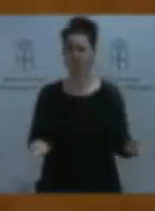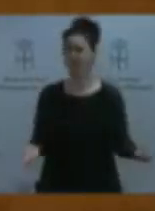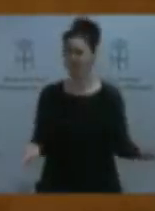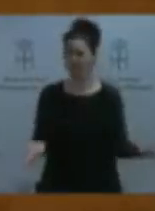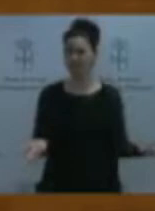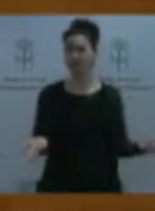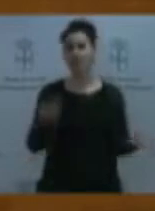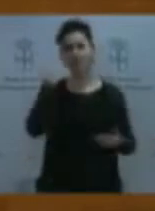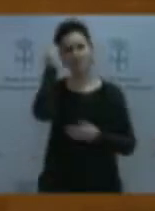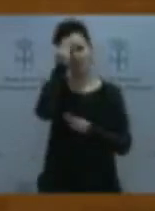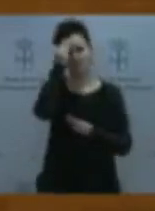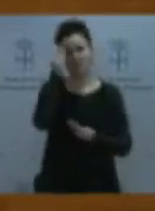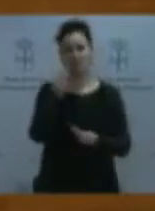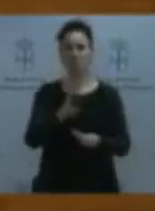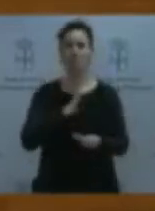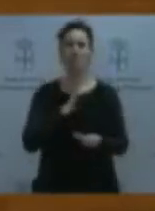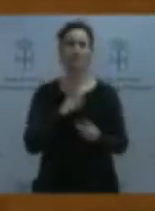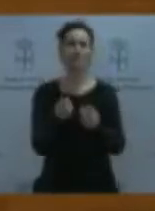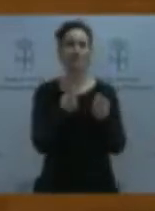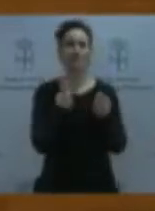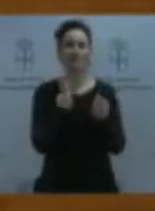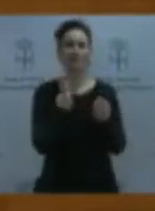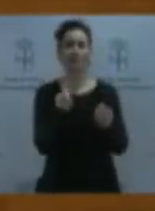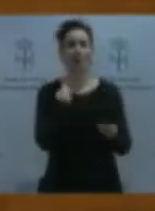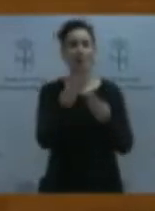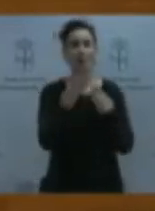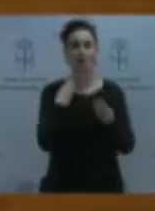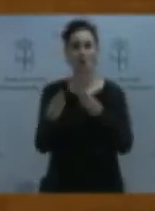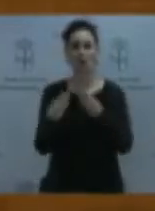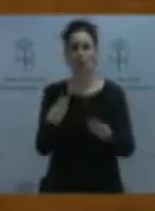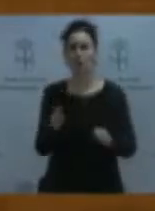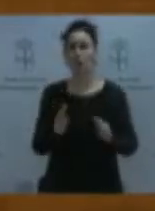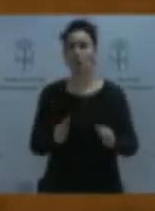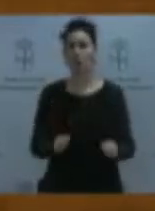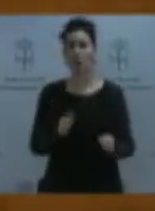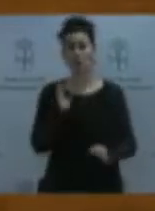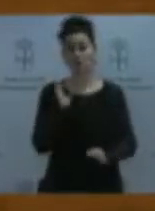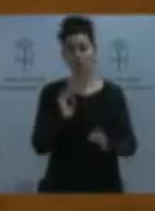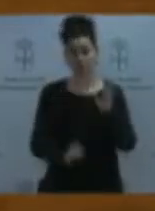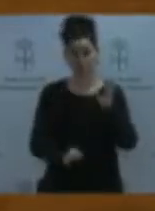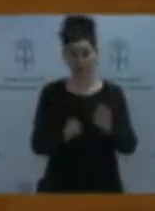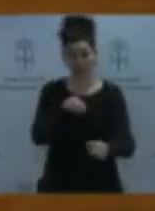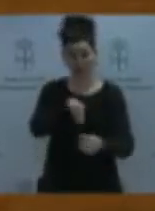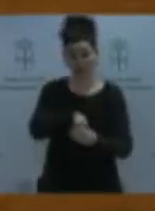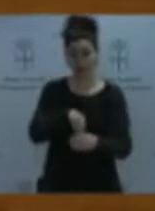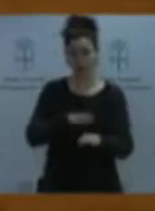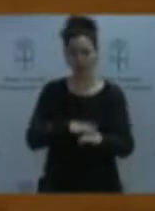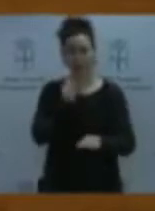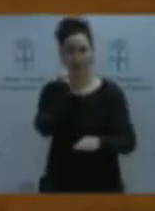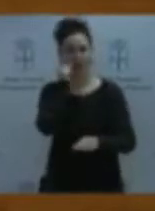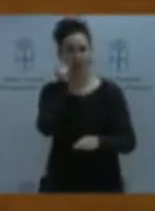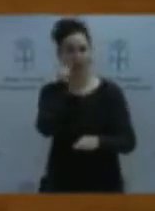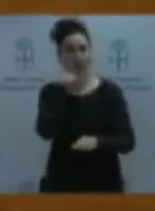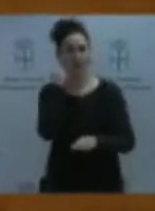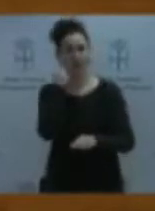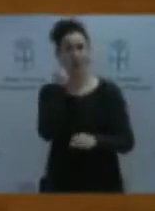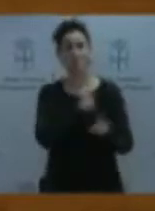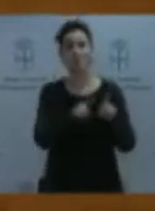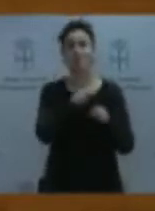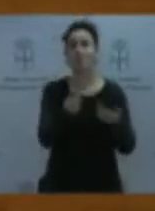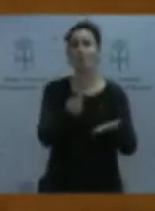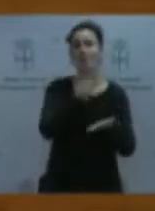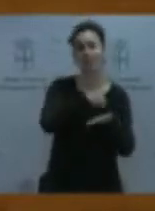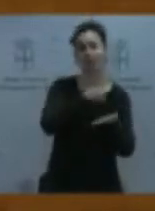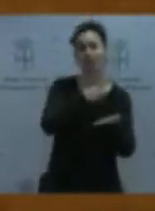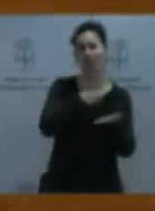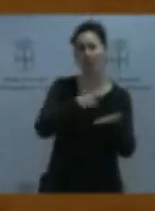con todos los operadores jurídicos que permita detectar todas las deficiencias, las que parecen más evidentes y también otras del